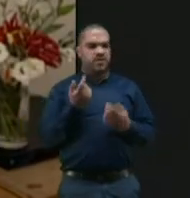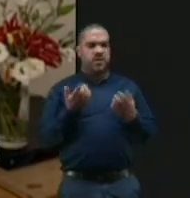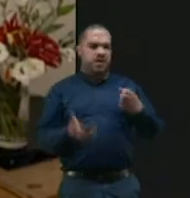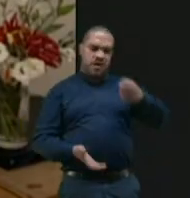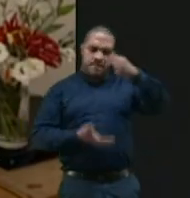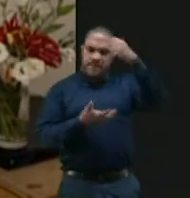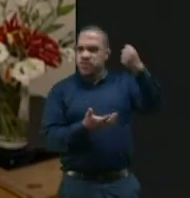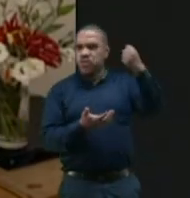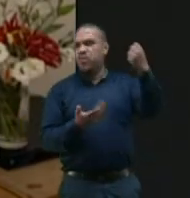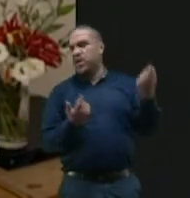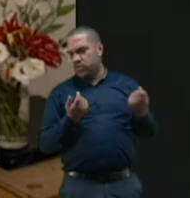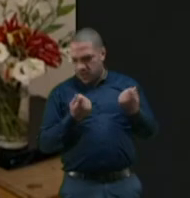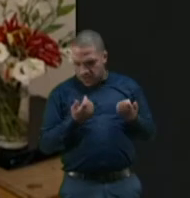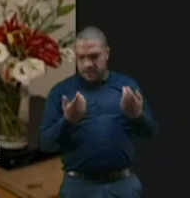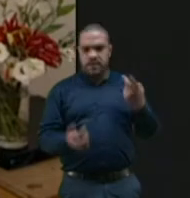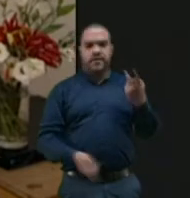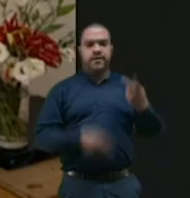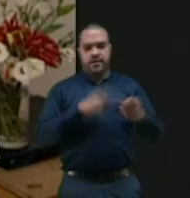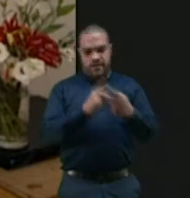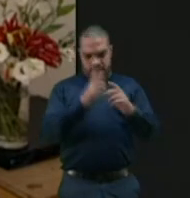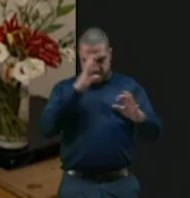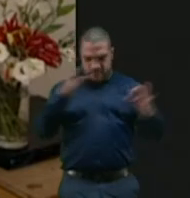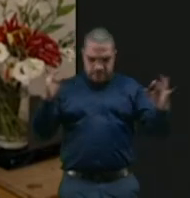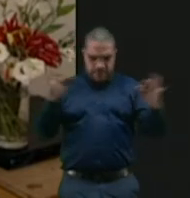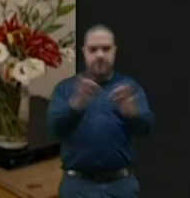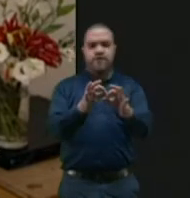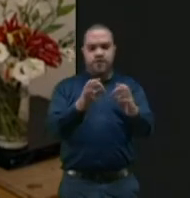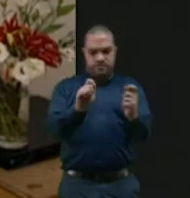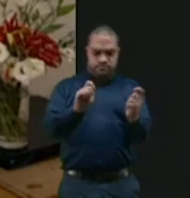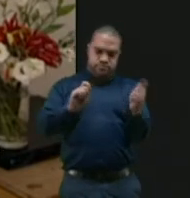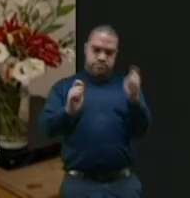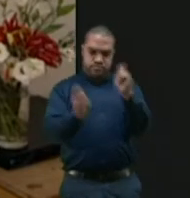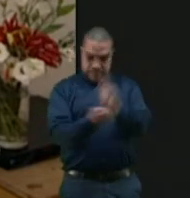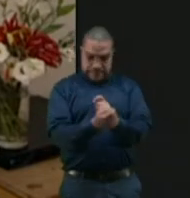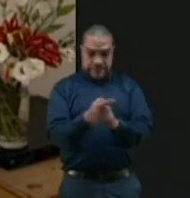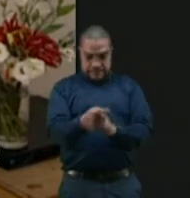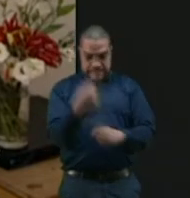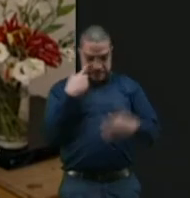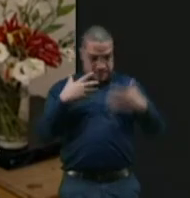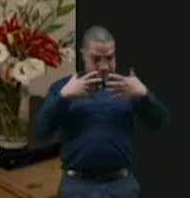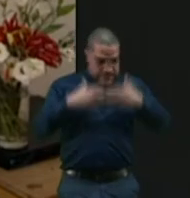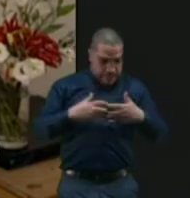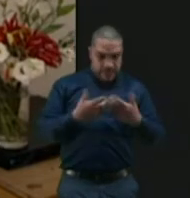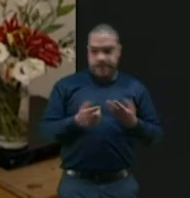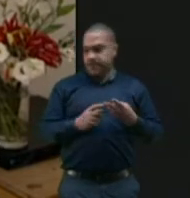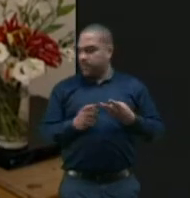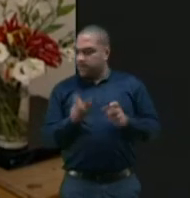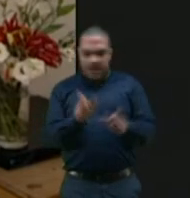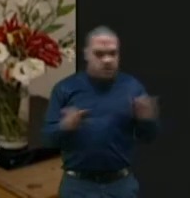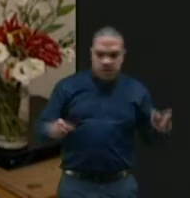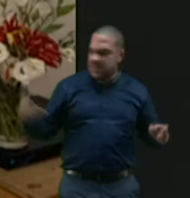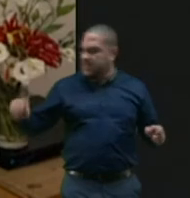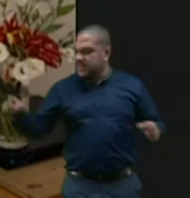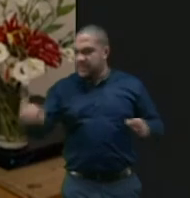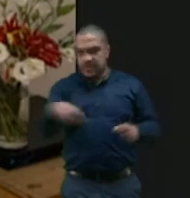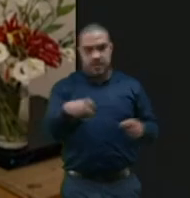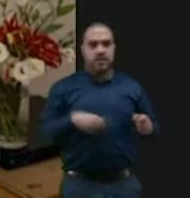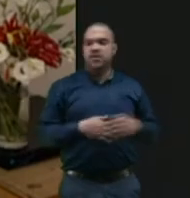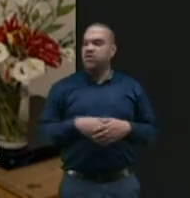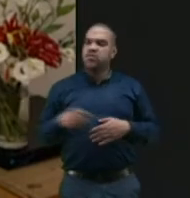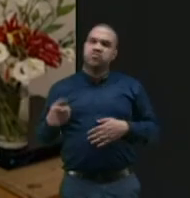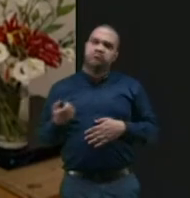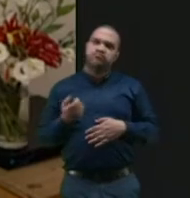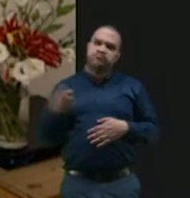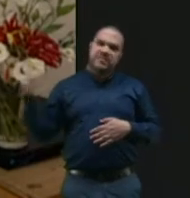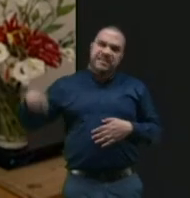cambia, el enfoque de la compañía cambia, la necesidad de personas cambia. Entonces, ustedes no necesitan personas de venta si no